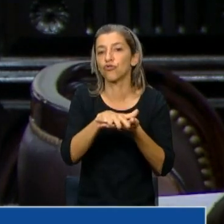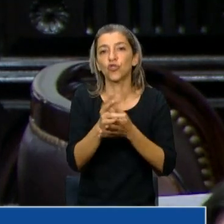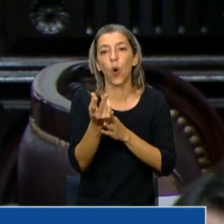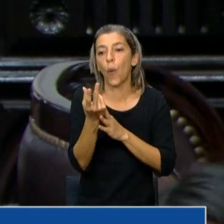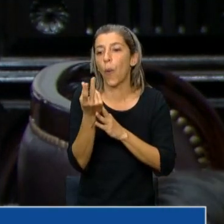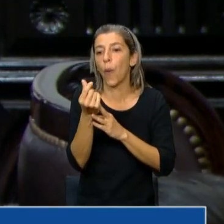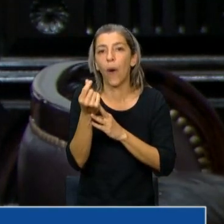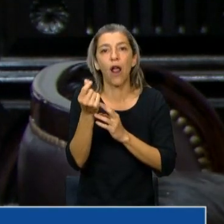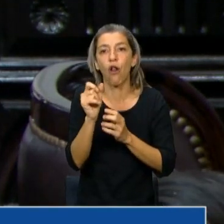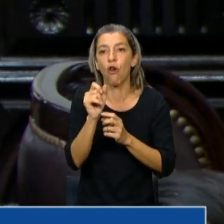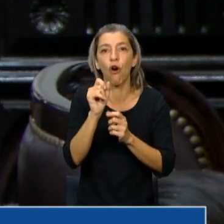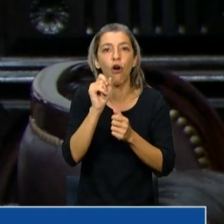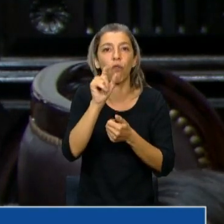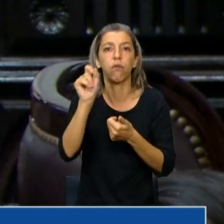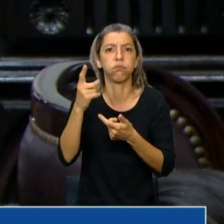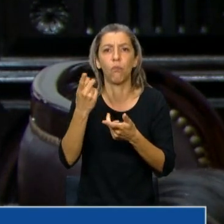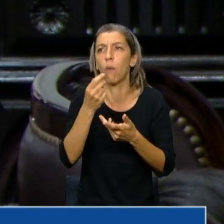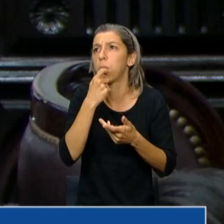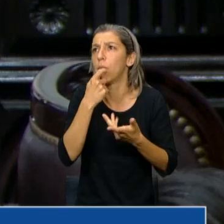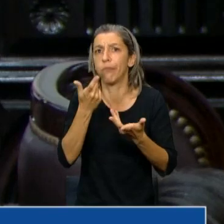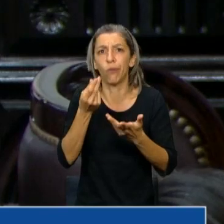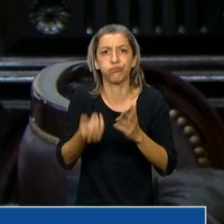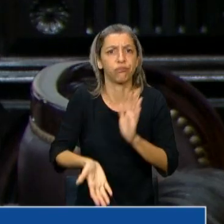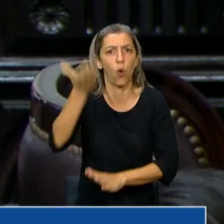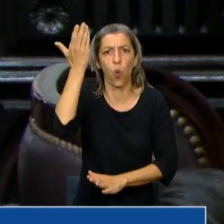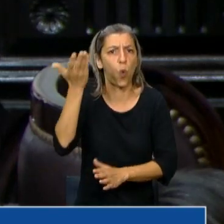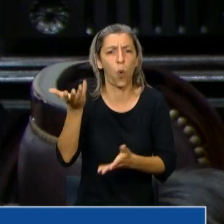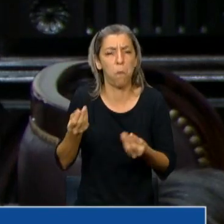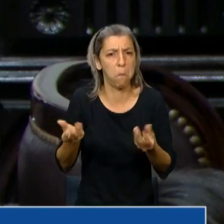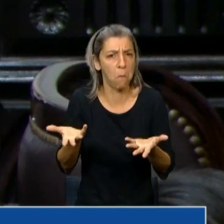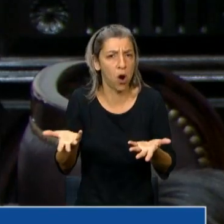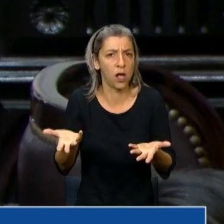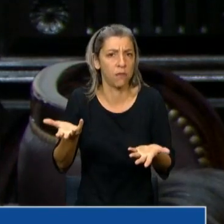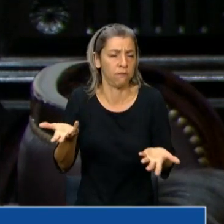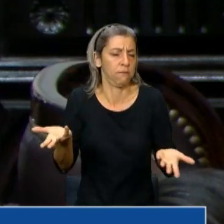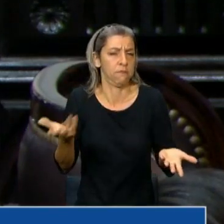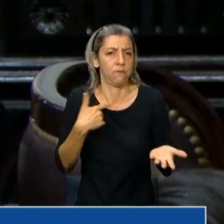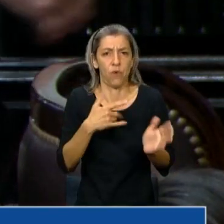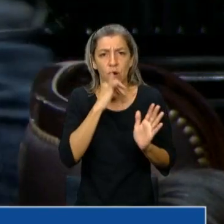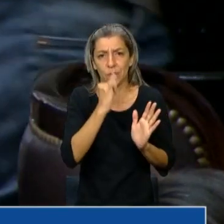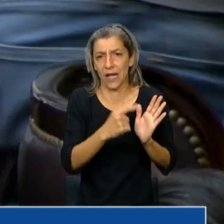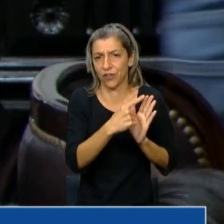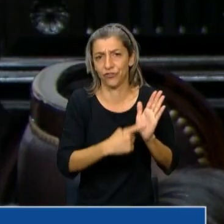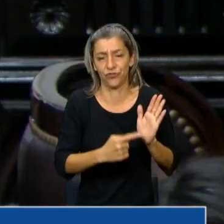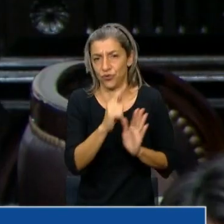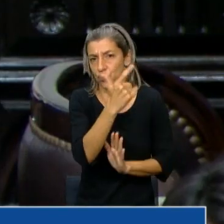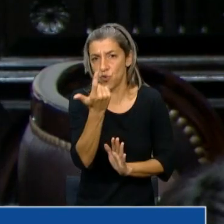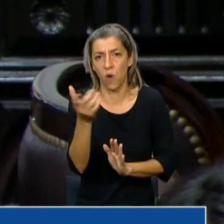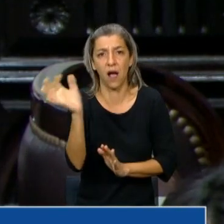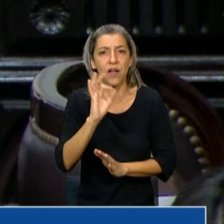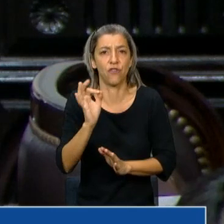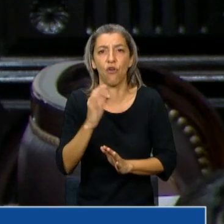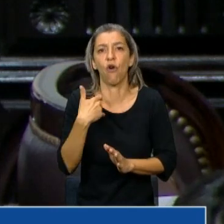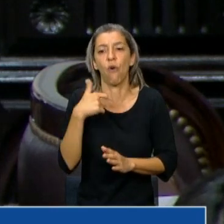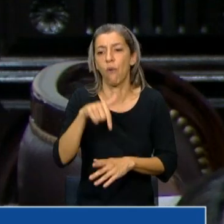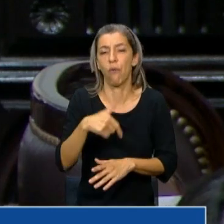ley vigente por sí sola el aumento de los precios de manera exorbitante o la disminución de la